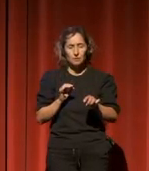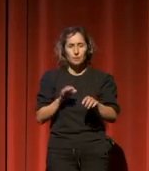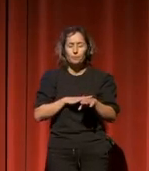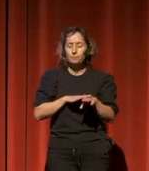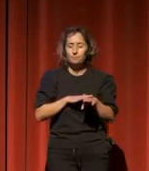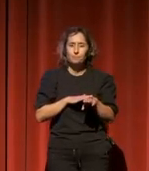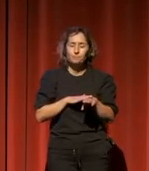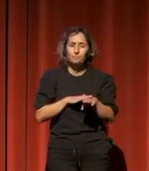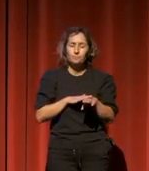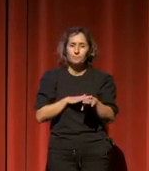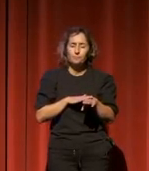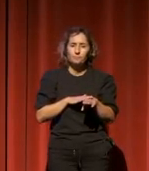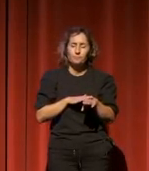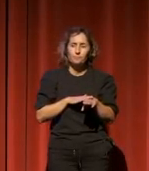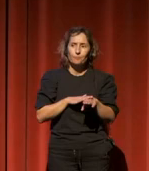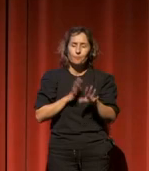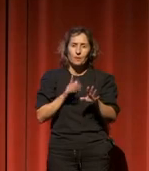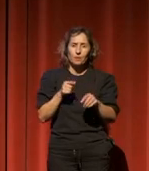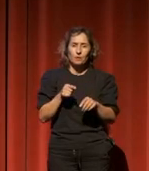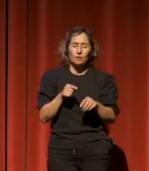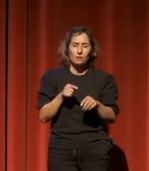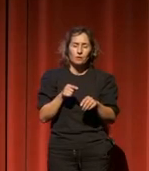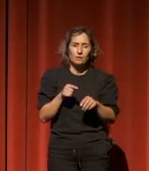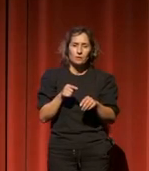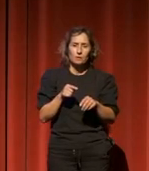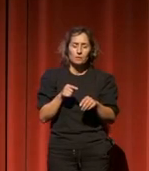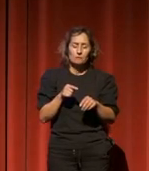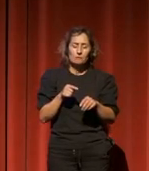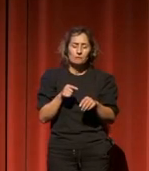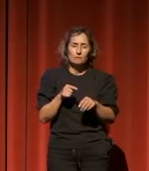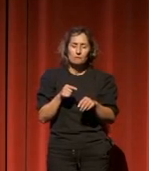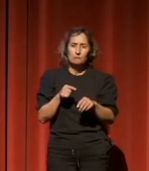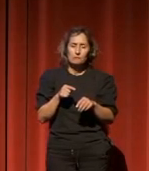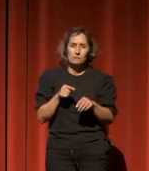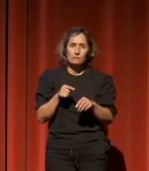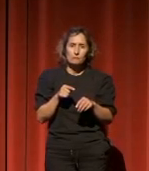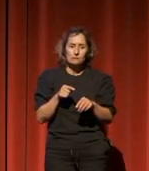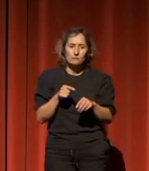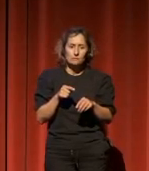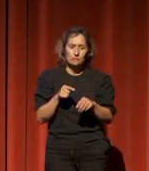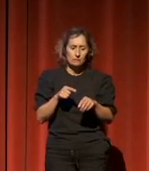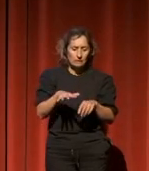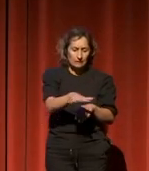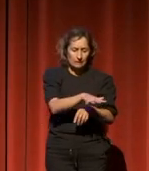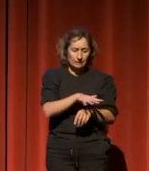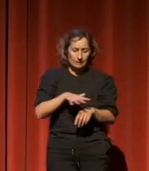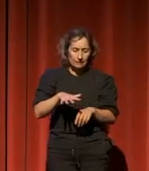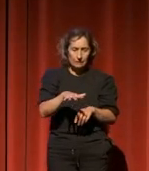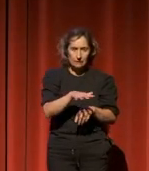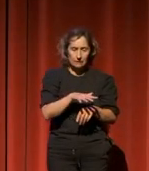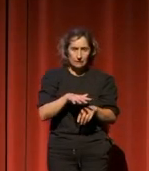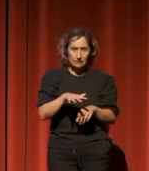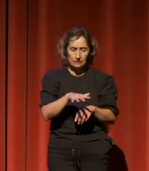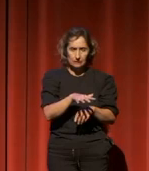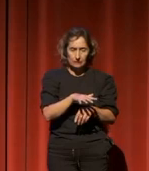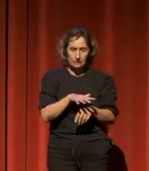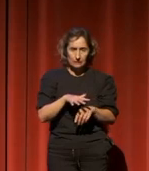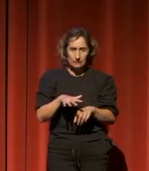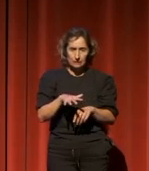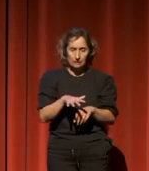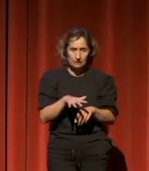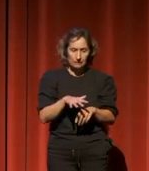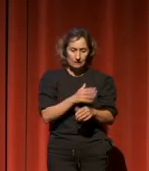Perdón se van tomando decisiones alrededor del propio espacio de la de la